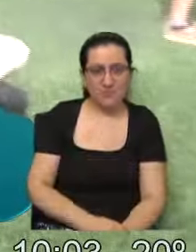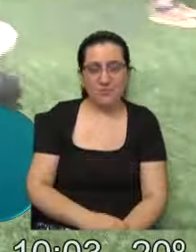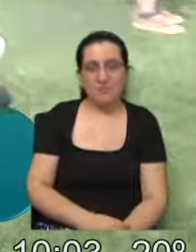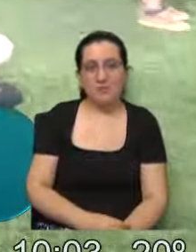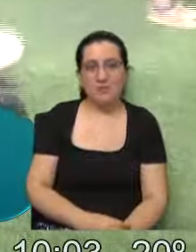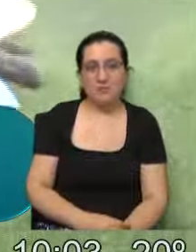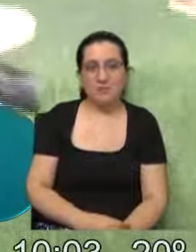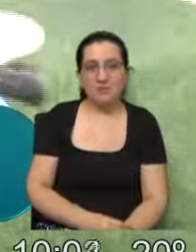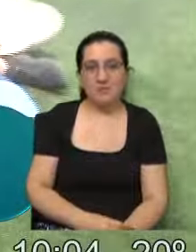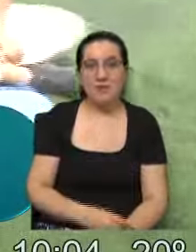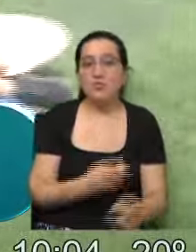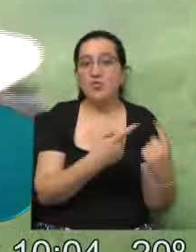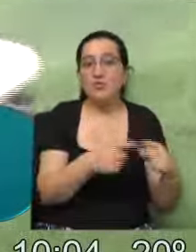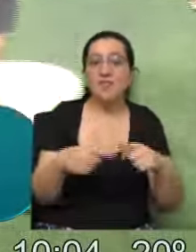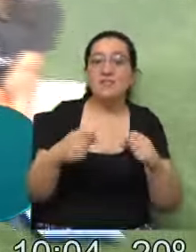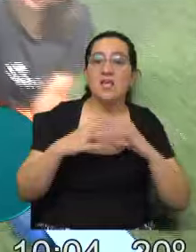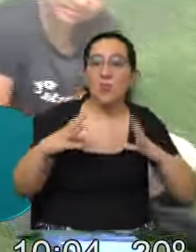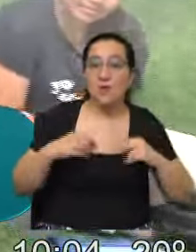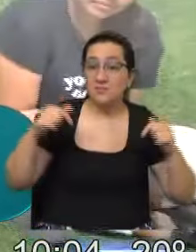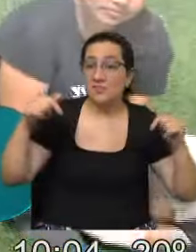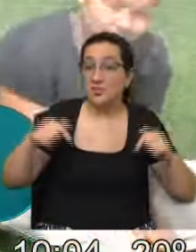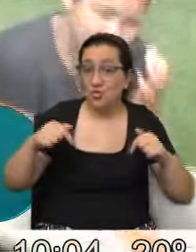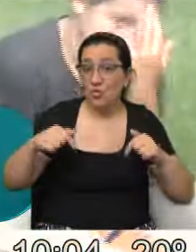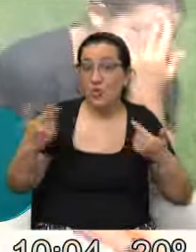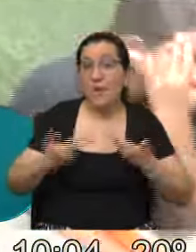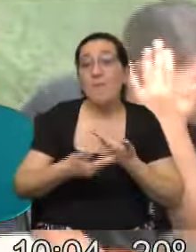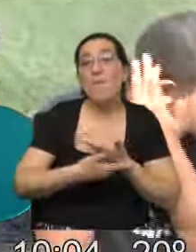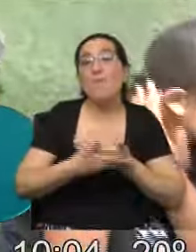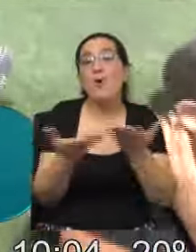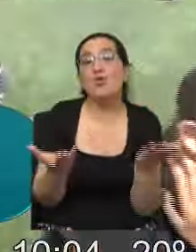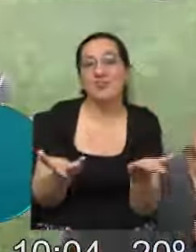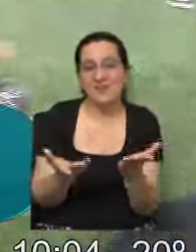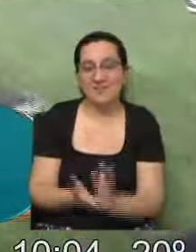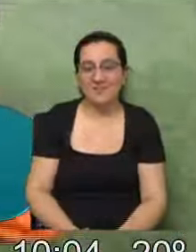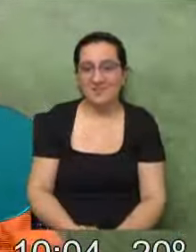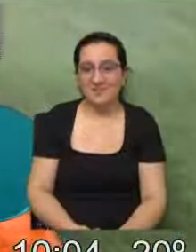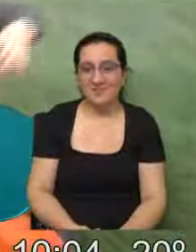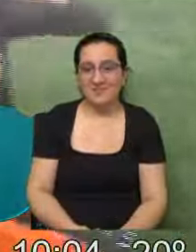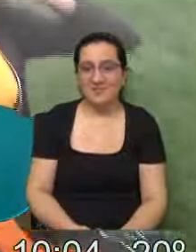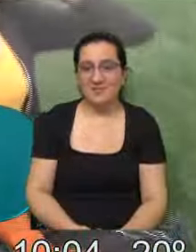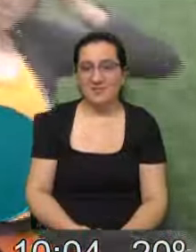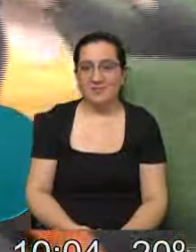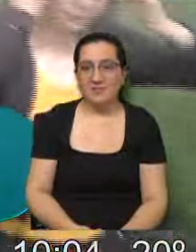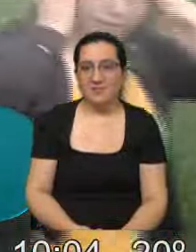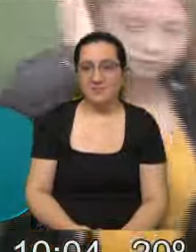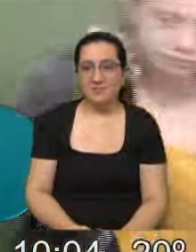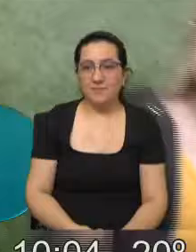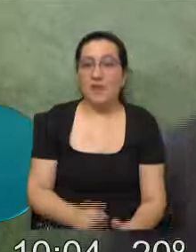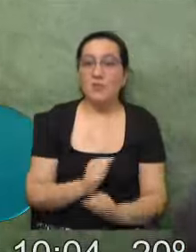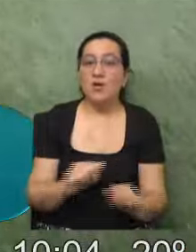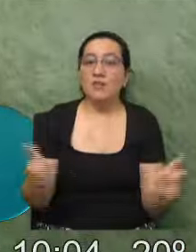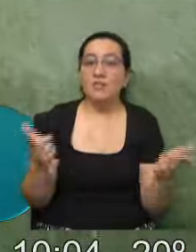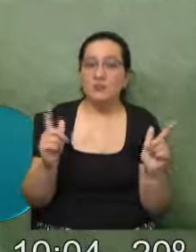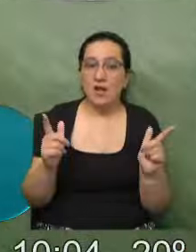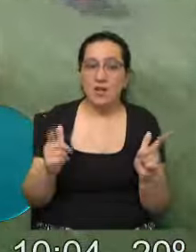sus distintos centros educativos y hoy lo combinan y lo coordinan para poder venir a